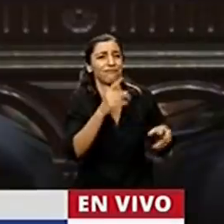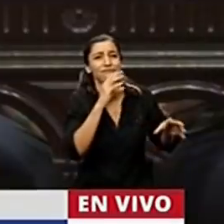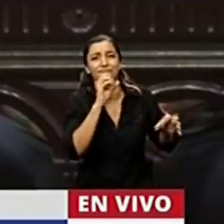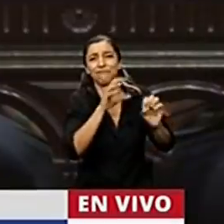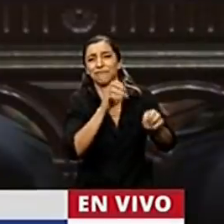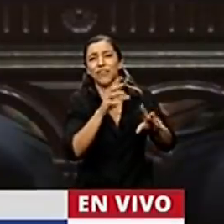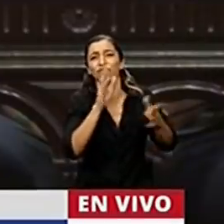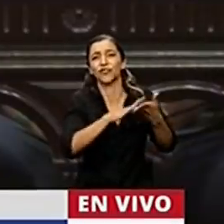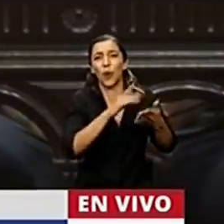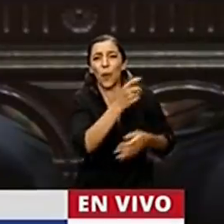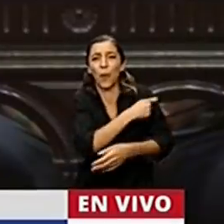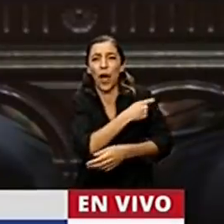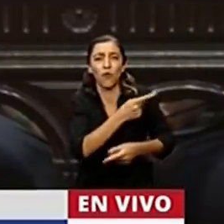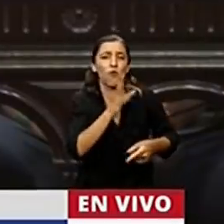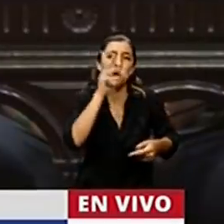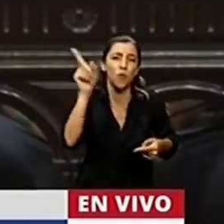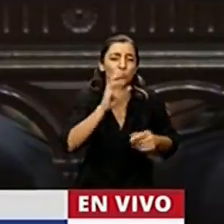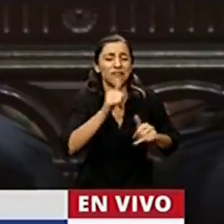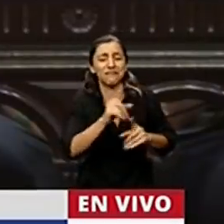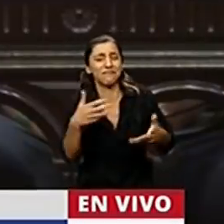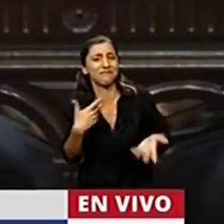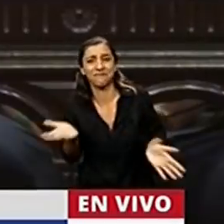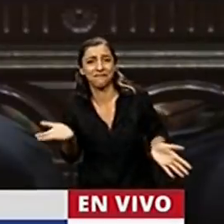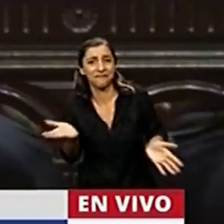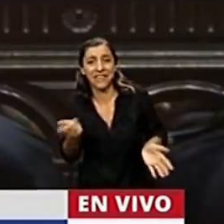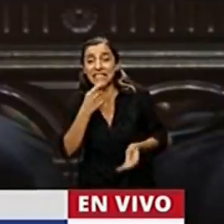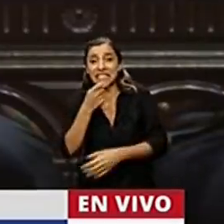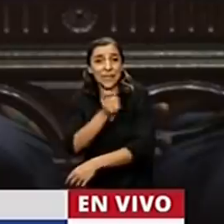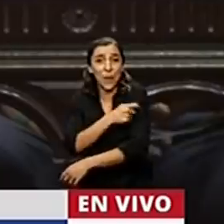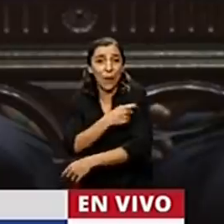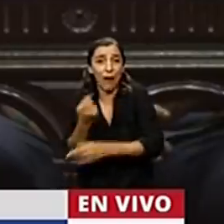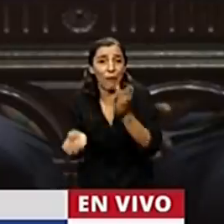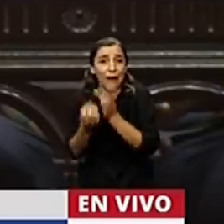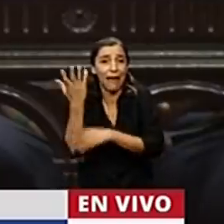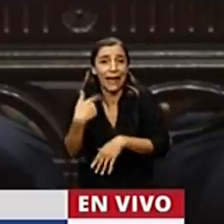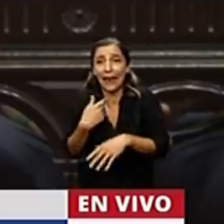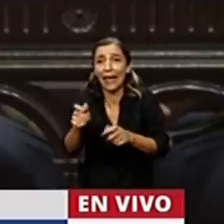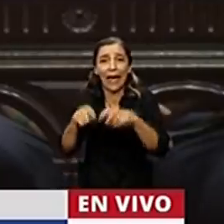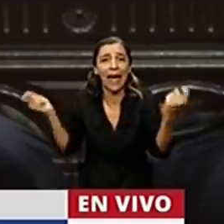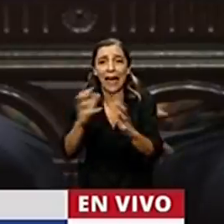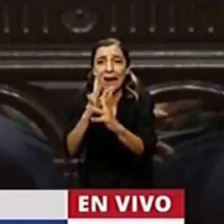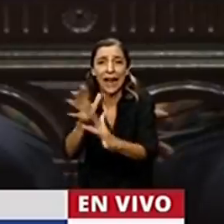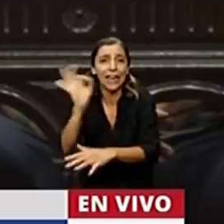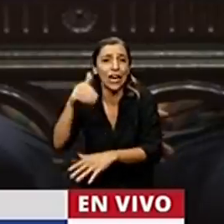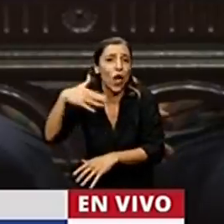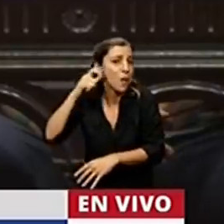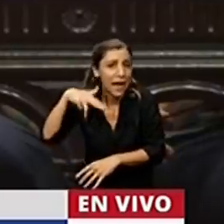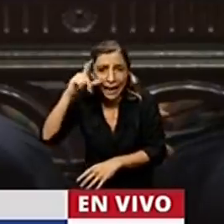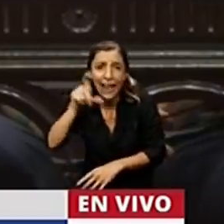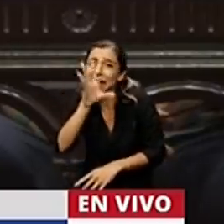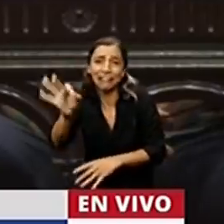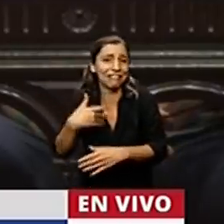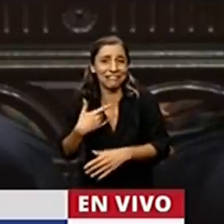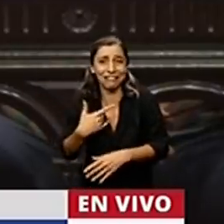Miren, la vacuna, así la hiciera Mayeto, yo me la pongo. La puede hacer Clarín, la vacuna, y yo me la voy a poner. No hay que ser